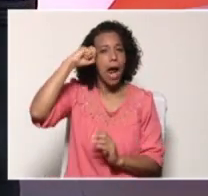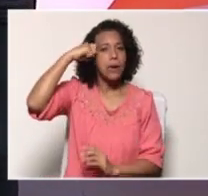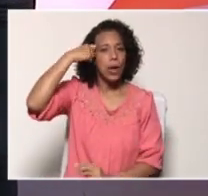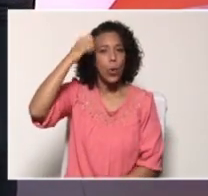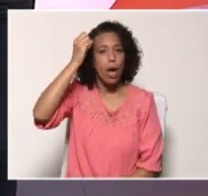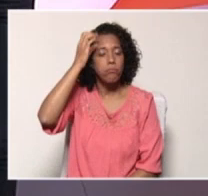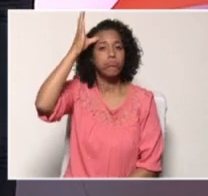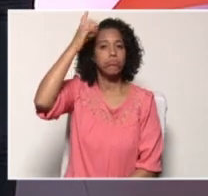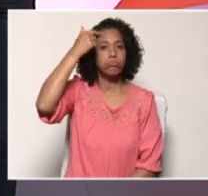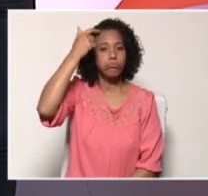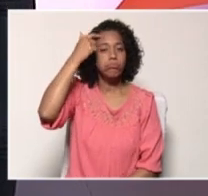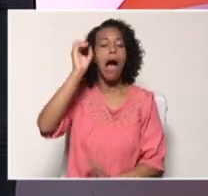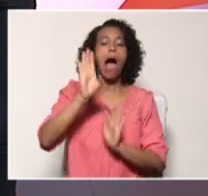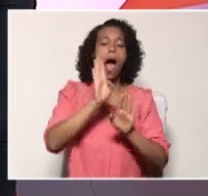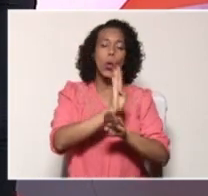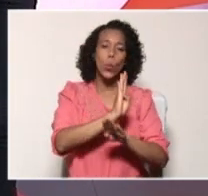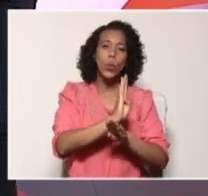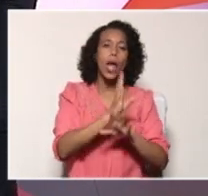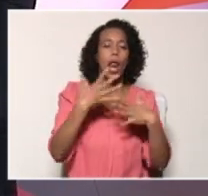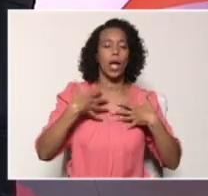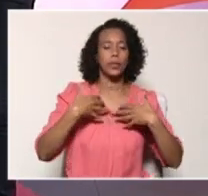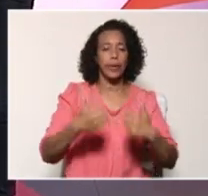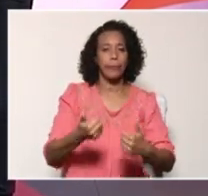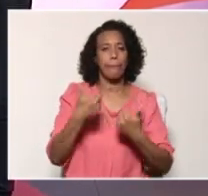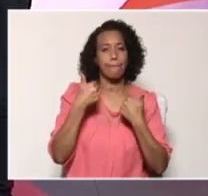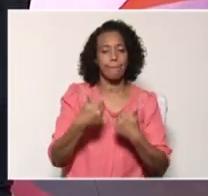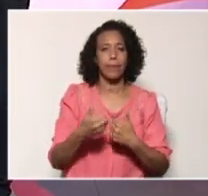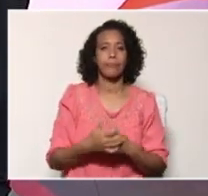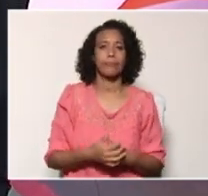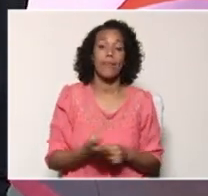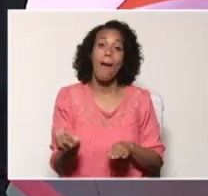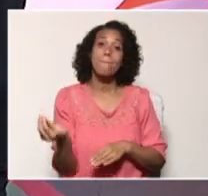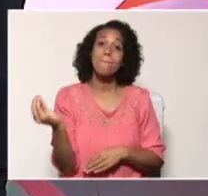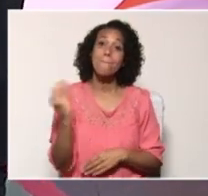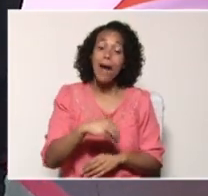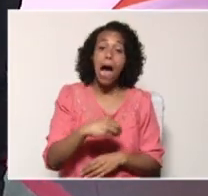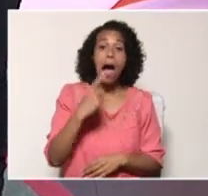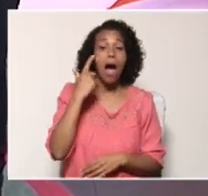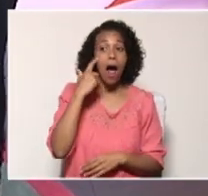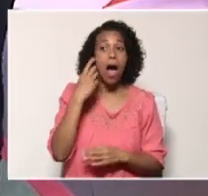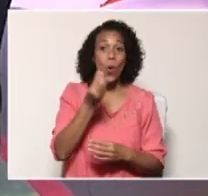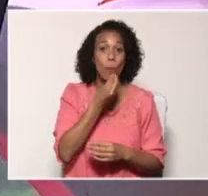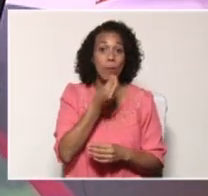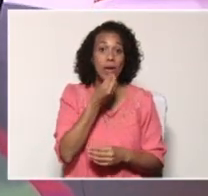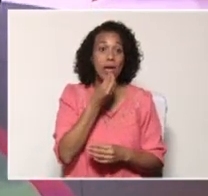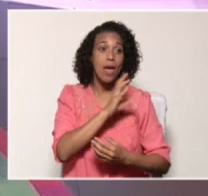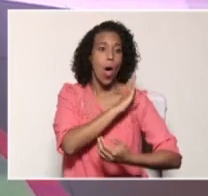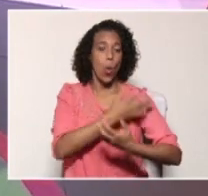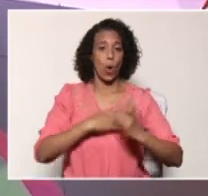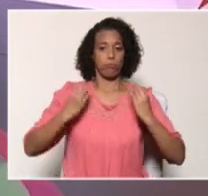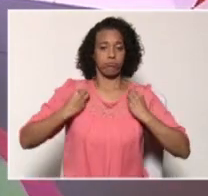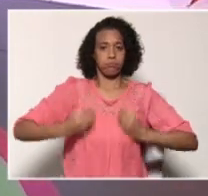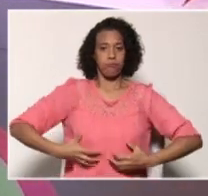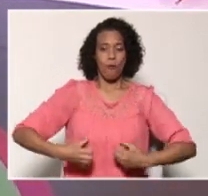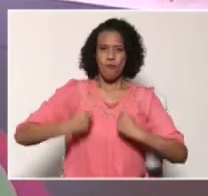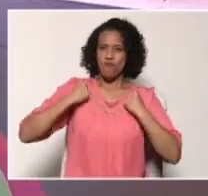a conservar la buena salud. Adicionalmente, también estos alimentos nos brindan los nutrientes que